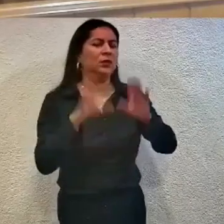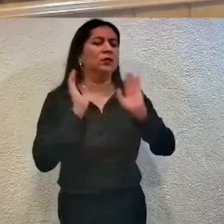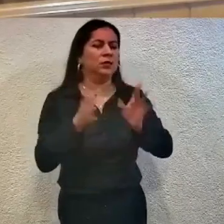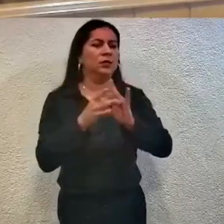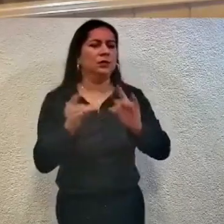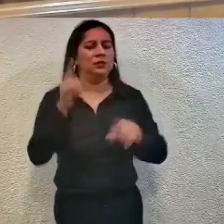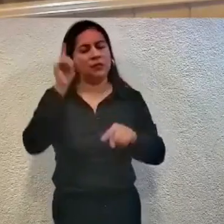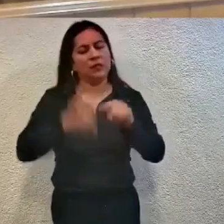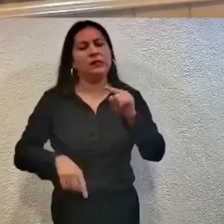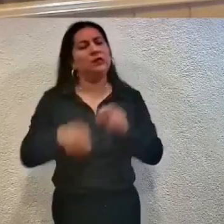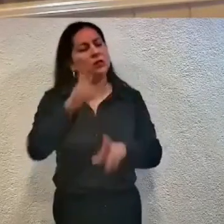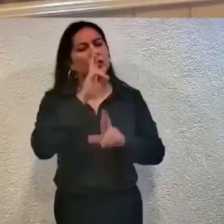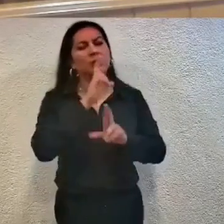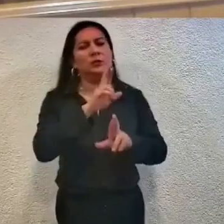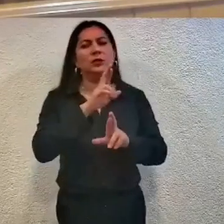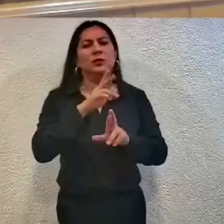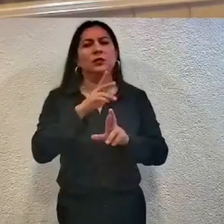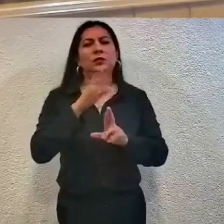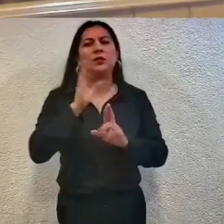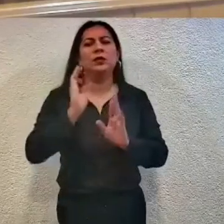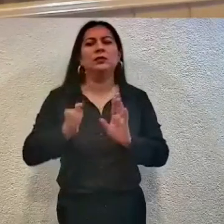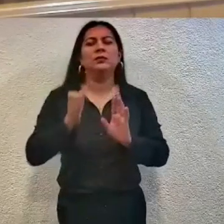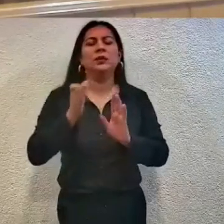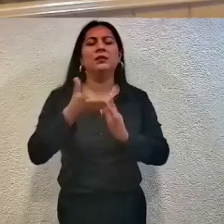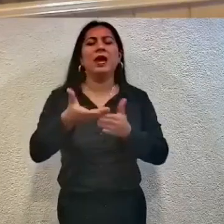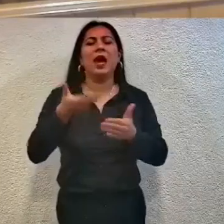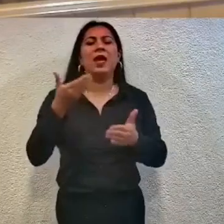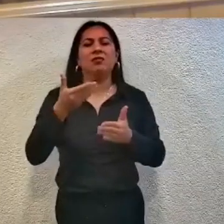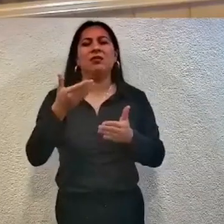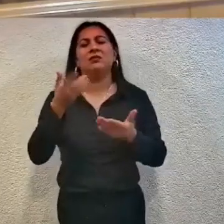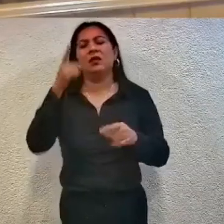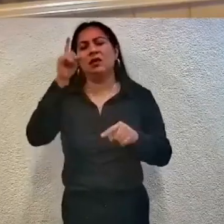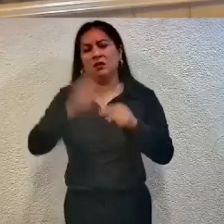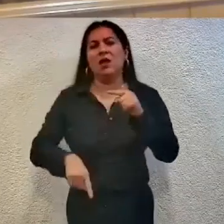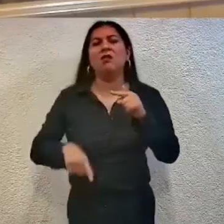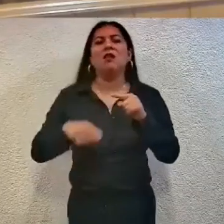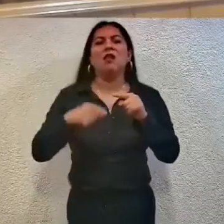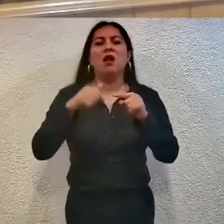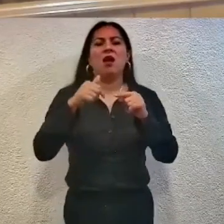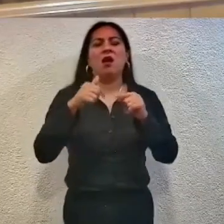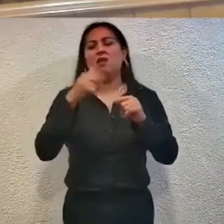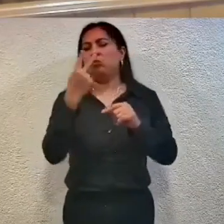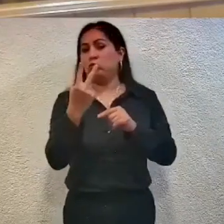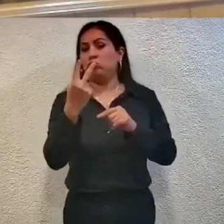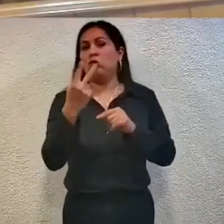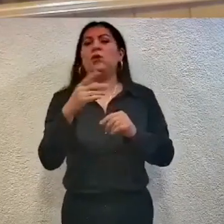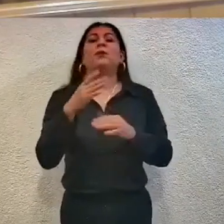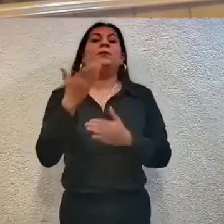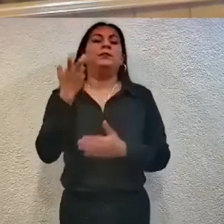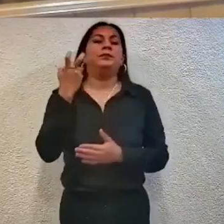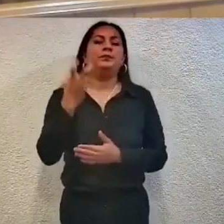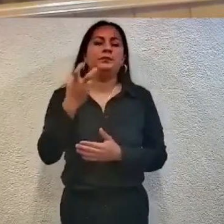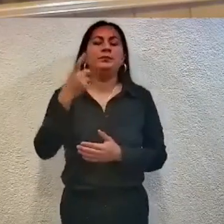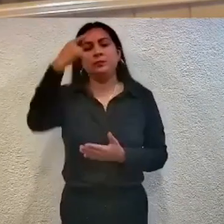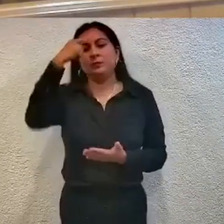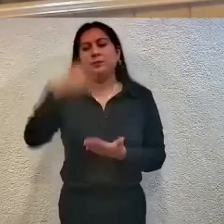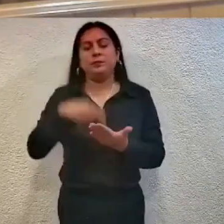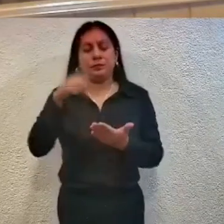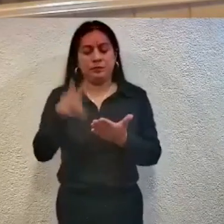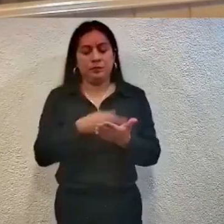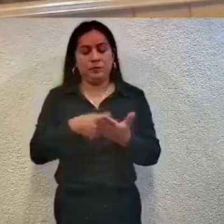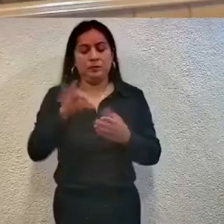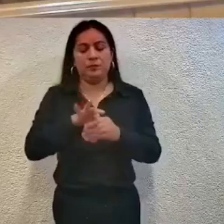básica, como se expuso. Se anuló su resultado por actualizarse previamente la causal de nulidad de la fracción segunda.